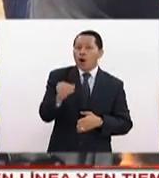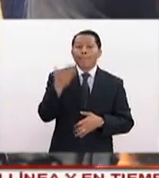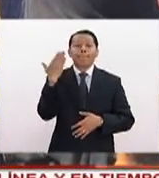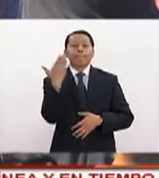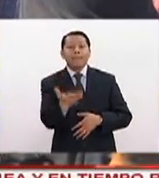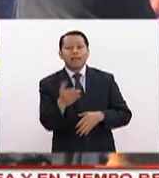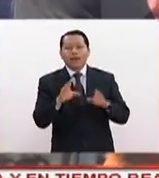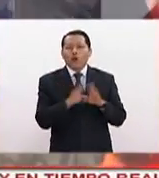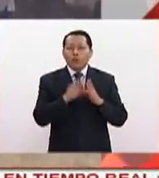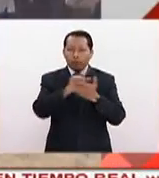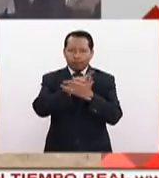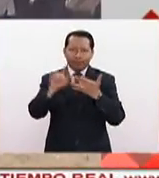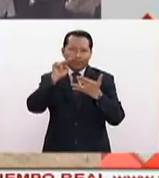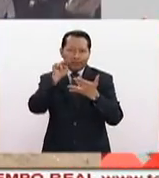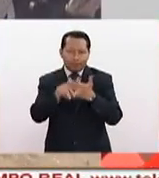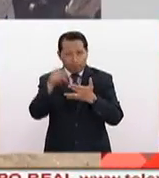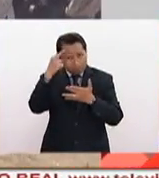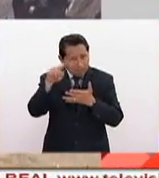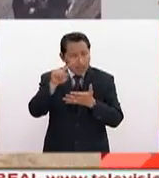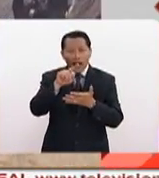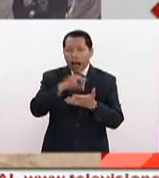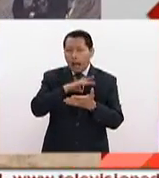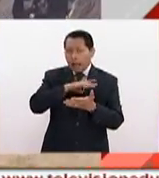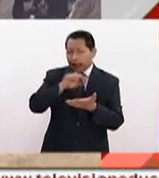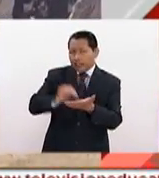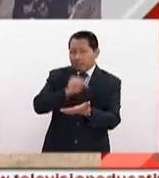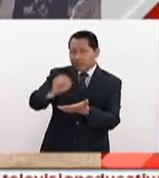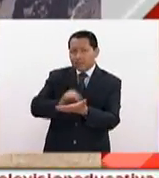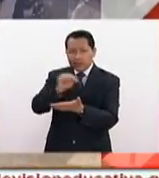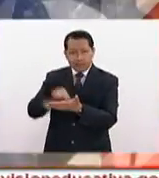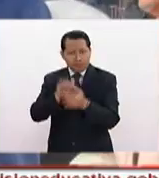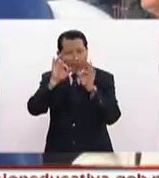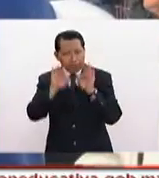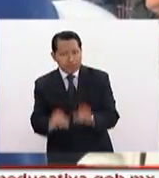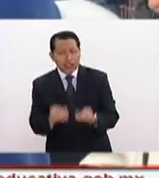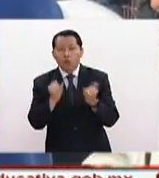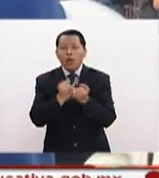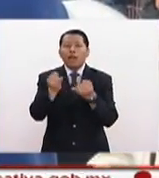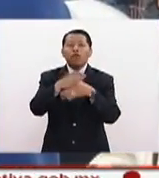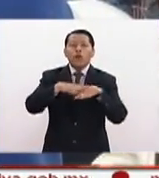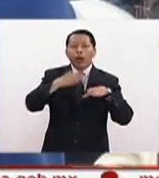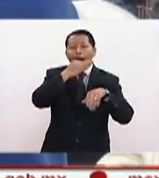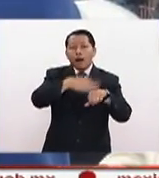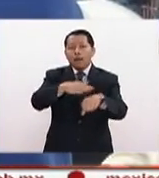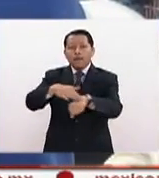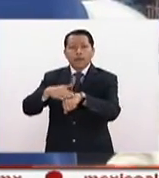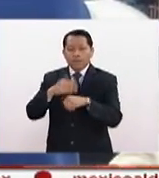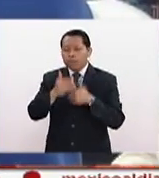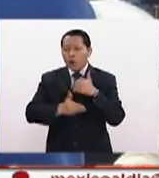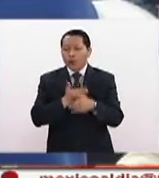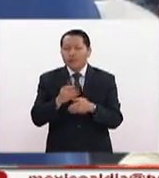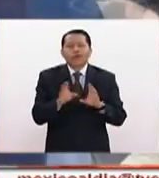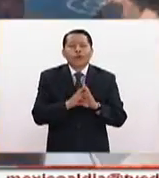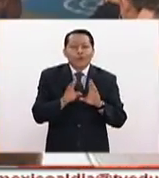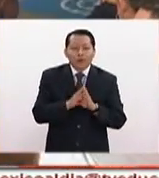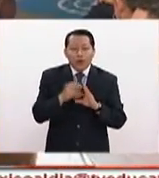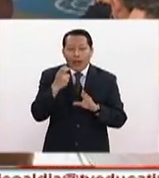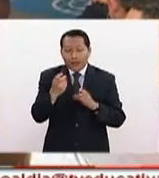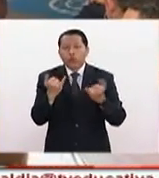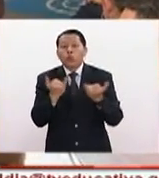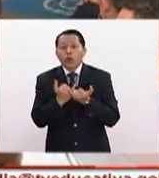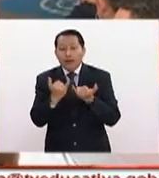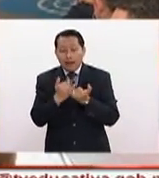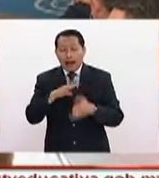INE transparentar el proceso de recolección de firmas y sobre todo informar al pueblo de México de cómo es el proceso. A este llamado se